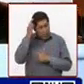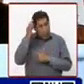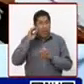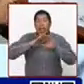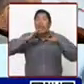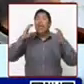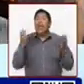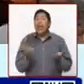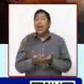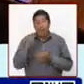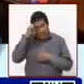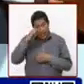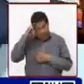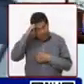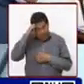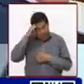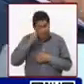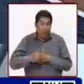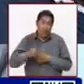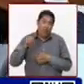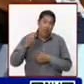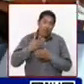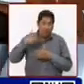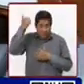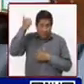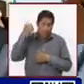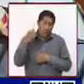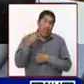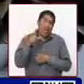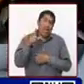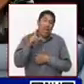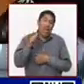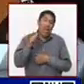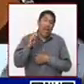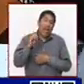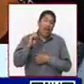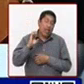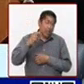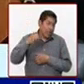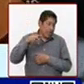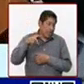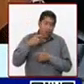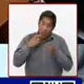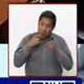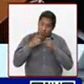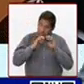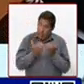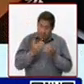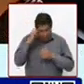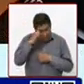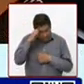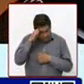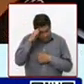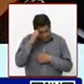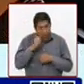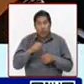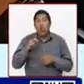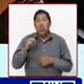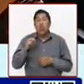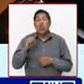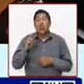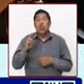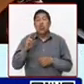del Estado, el doctor Fausto Juan Lanchipa Ponce, la contralora general del Estado, la licenciada